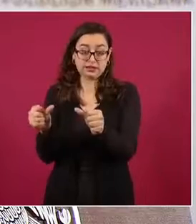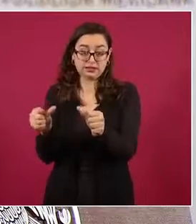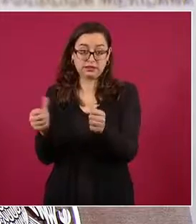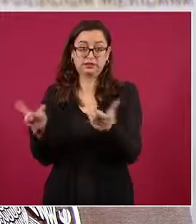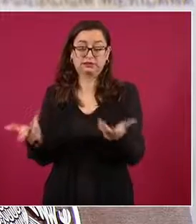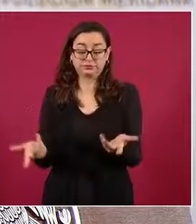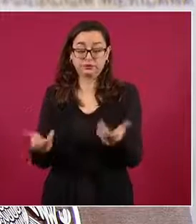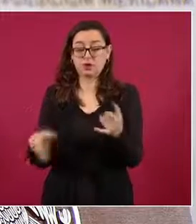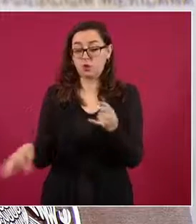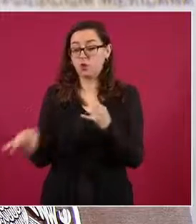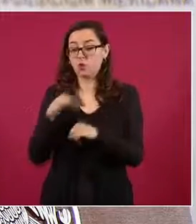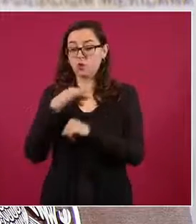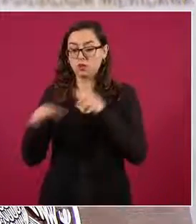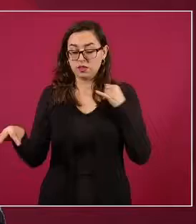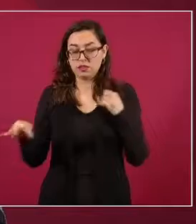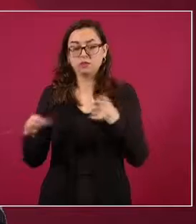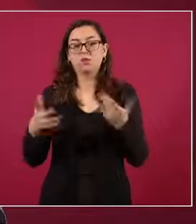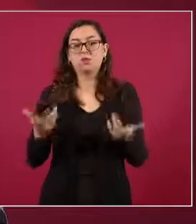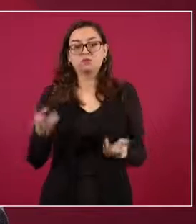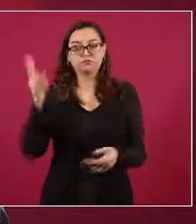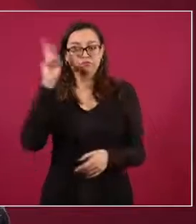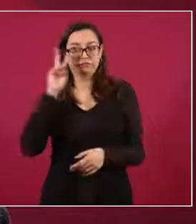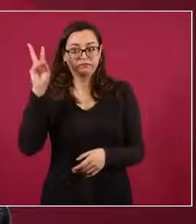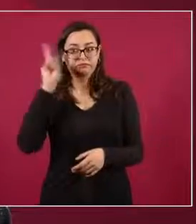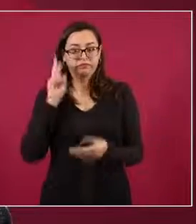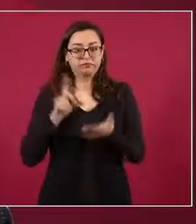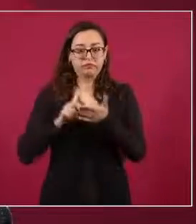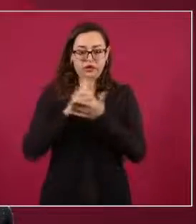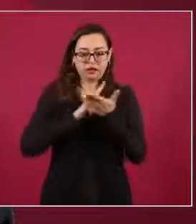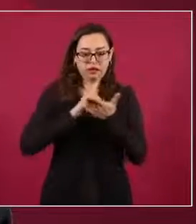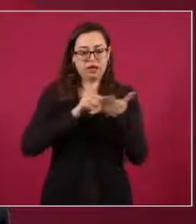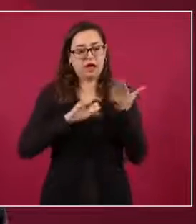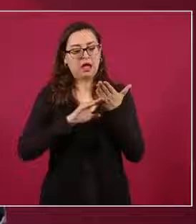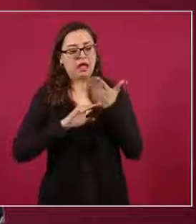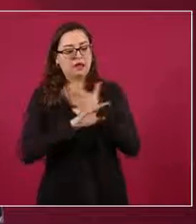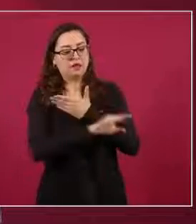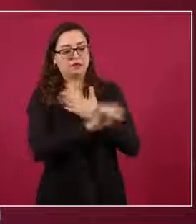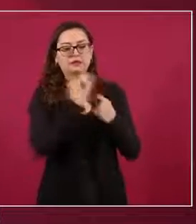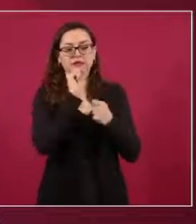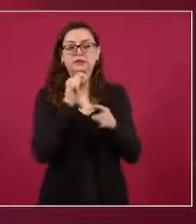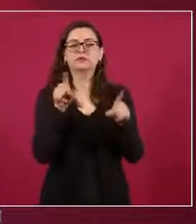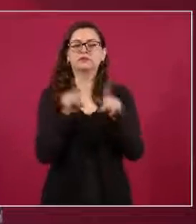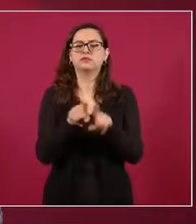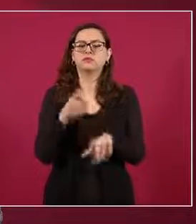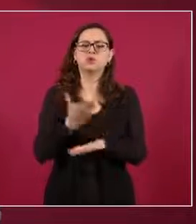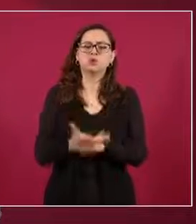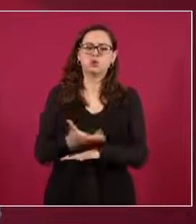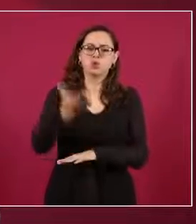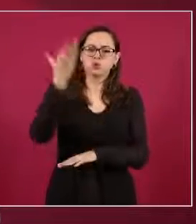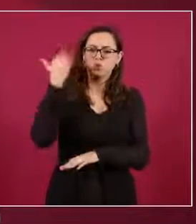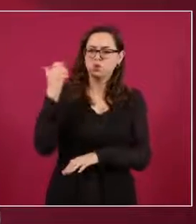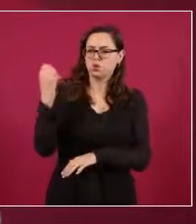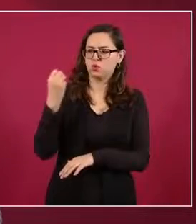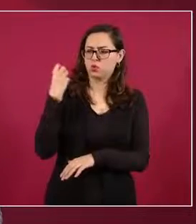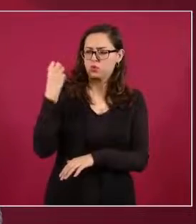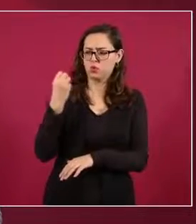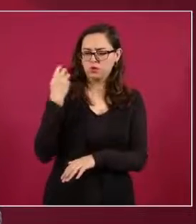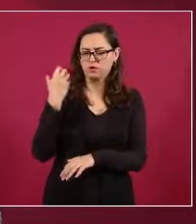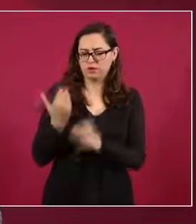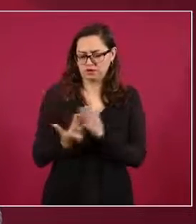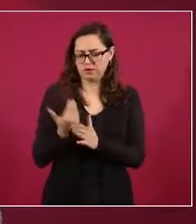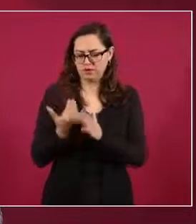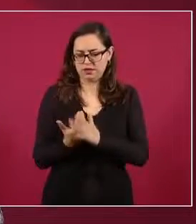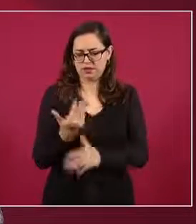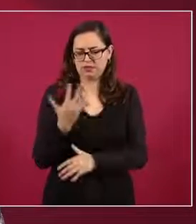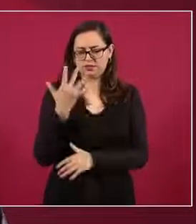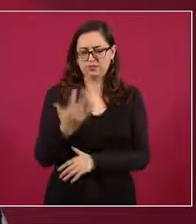con nuestra Estrategia Nacional de Prevención de Adicciones, que fue presentada aquí en la conferencia matutina el 5 de